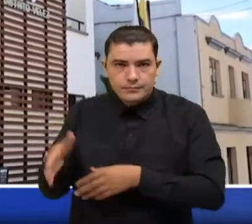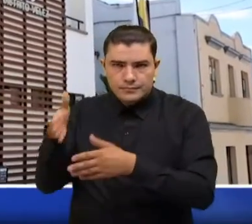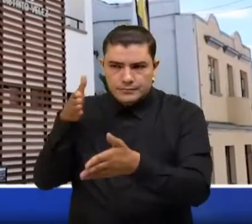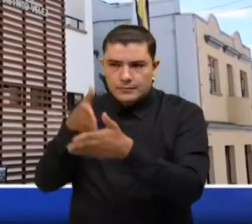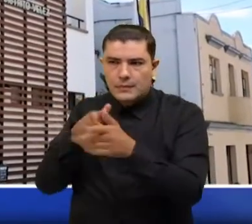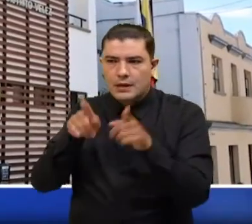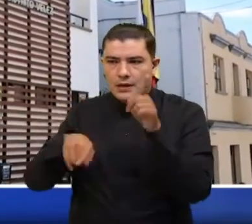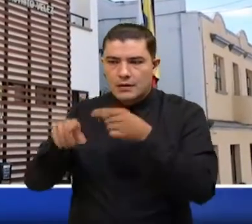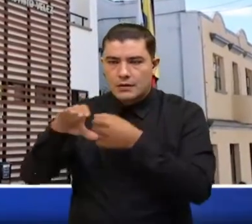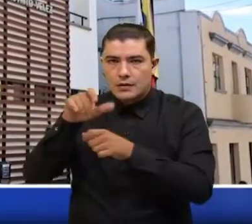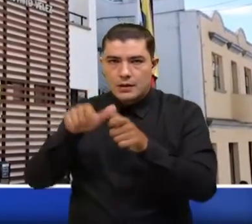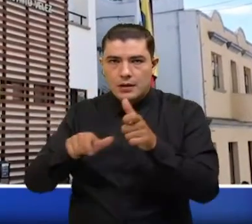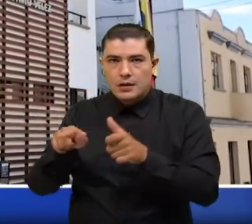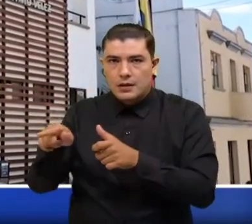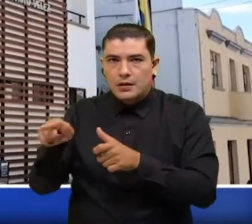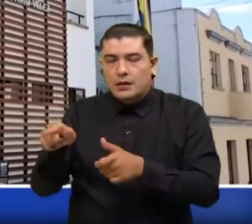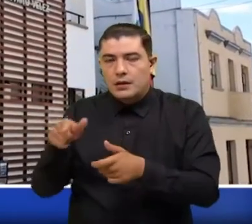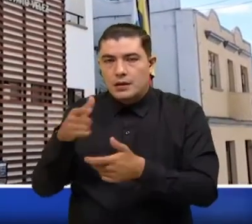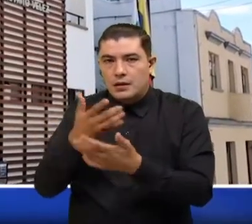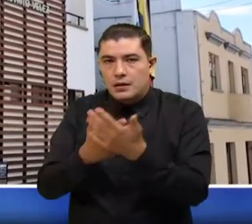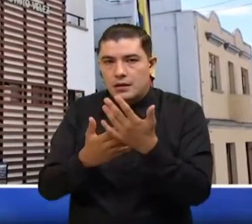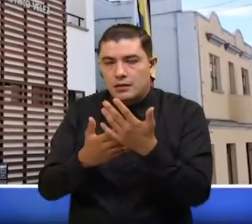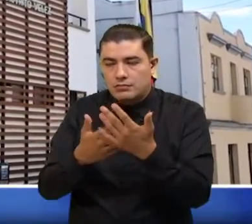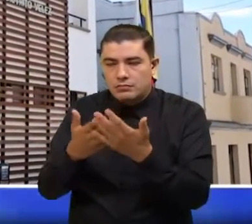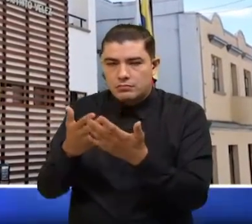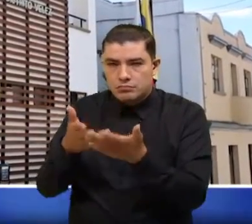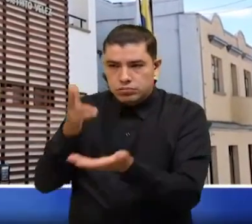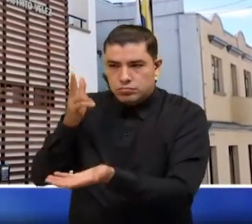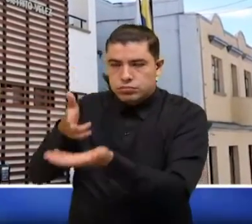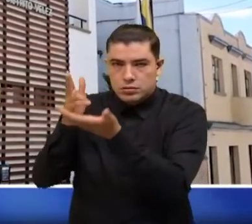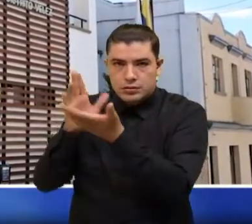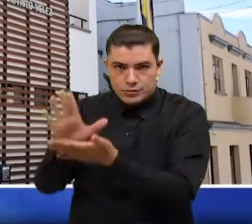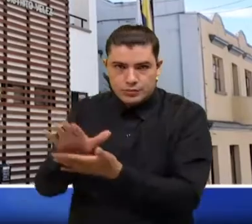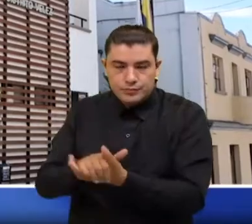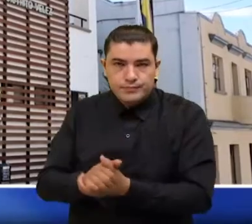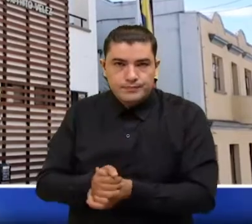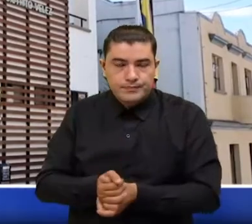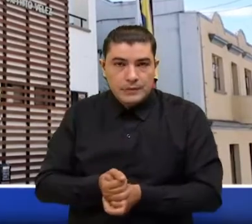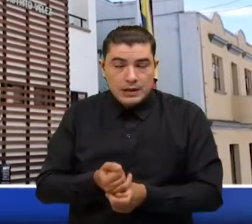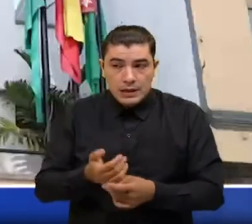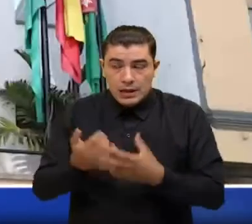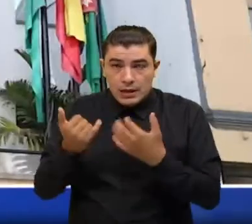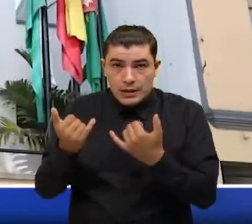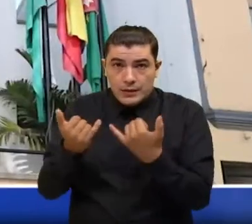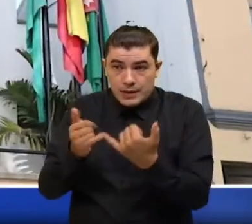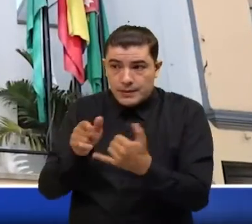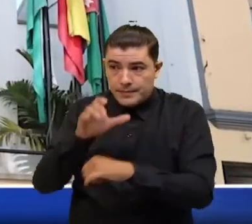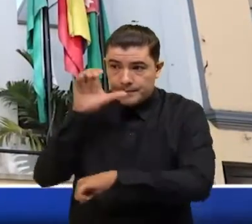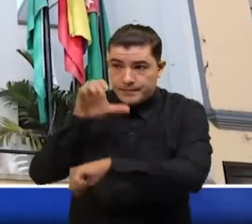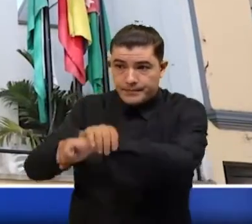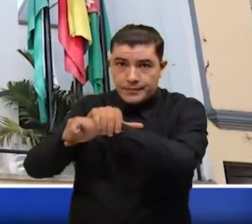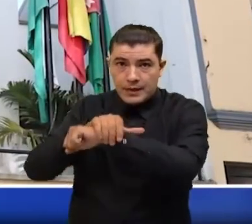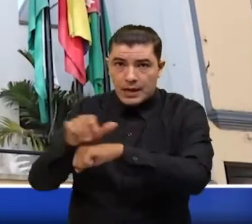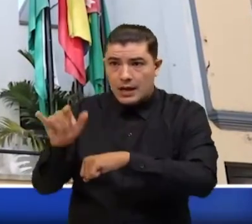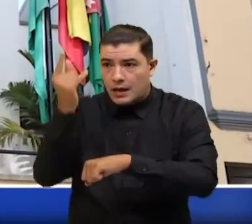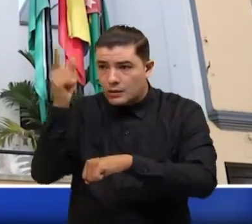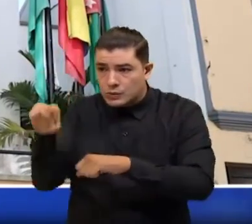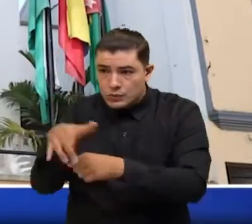algunos ciudadanos con un arma de fuego que portaba. Se dio esta captura y se logró evitar que se presentara